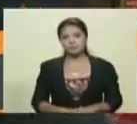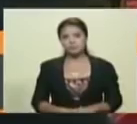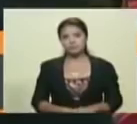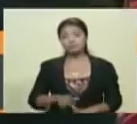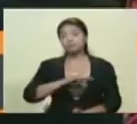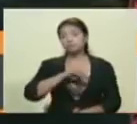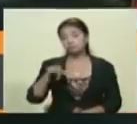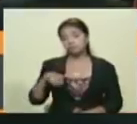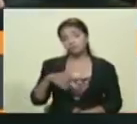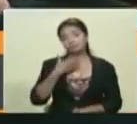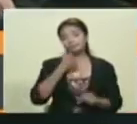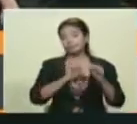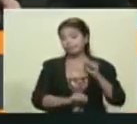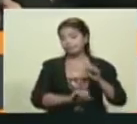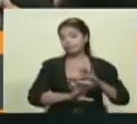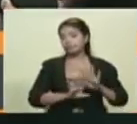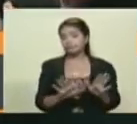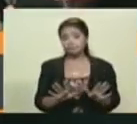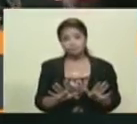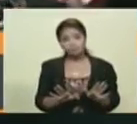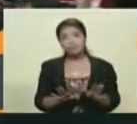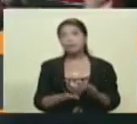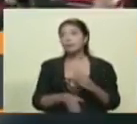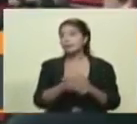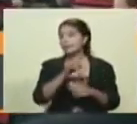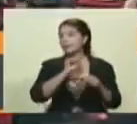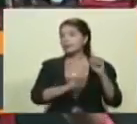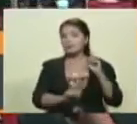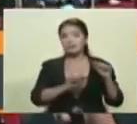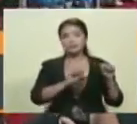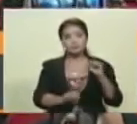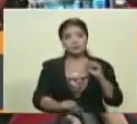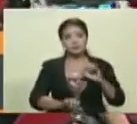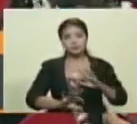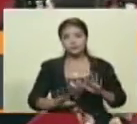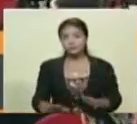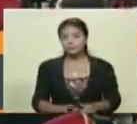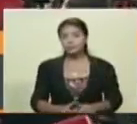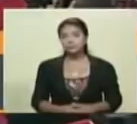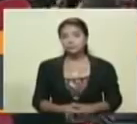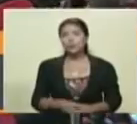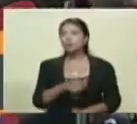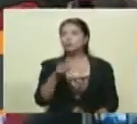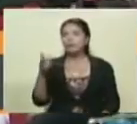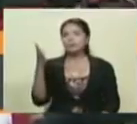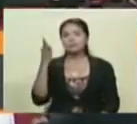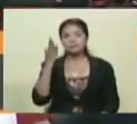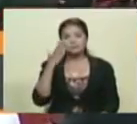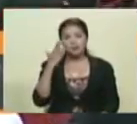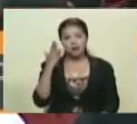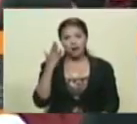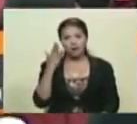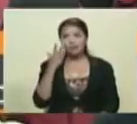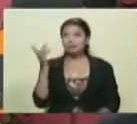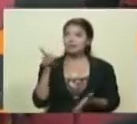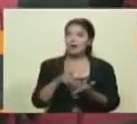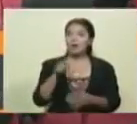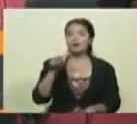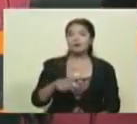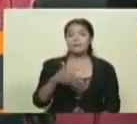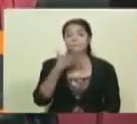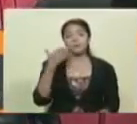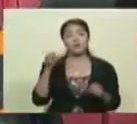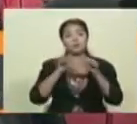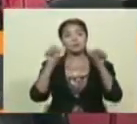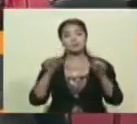Nosotros lo hemos rechazado, lo vamos a seguir rechazando. Saben ustedes que a tiempo llegaron a Venezuela los mejores sistemas